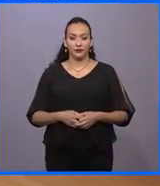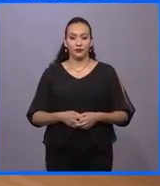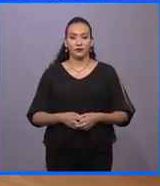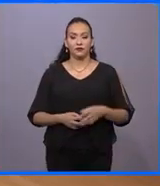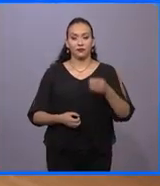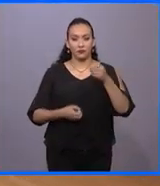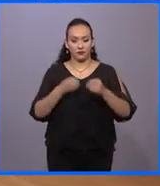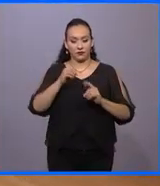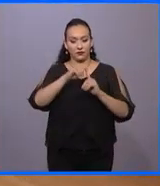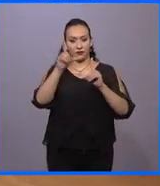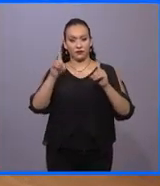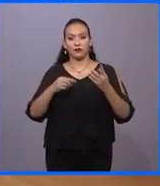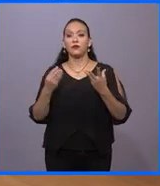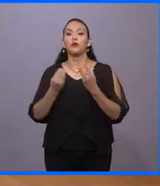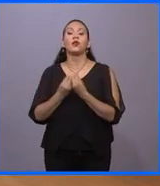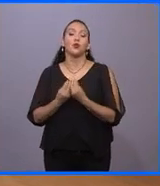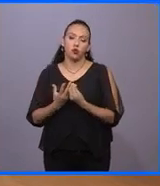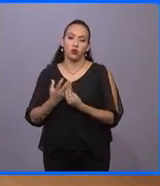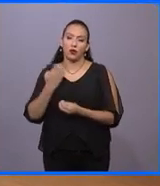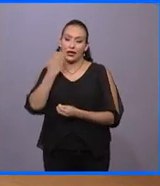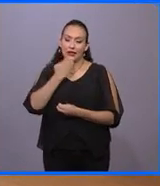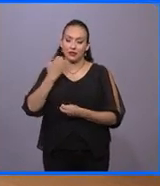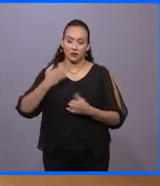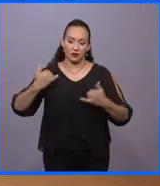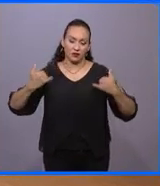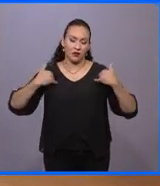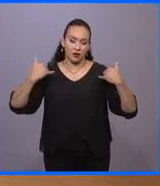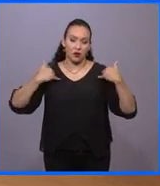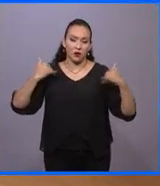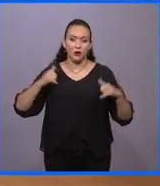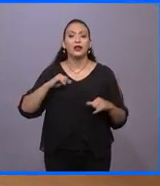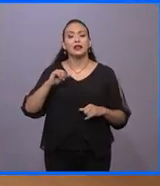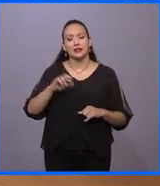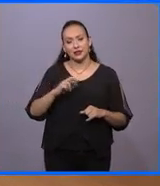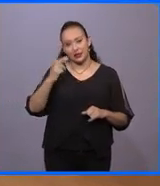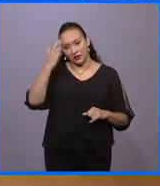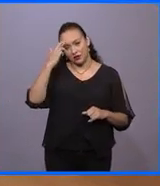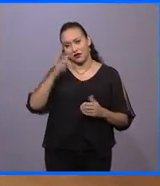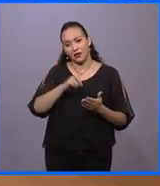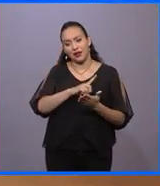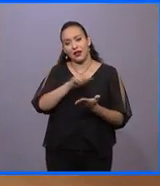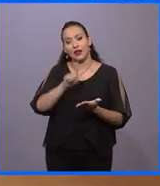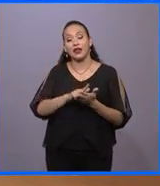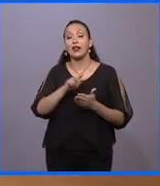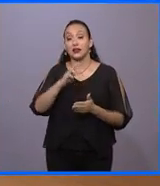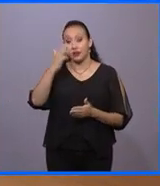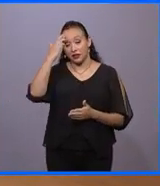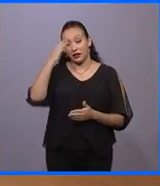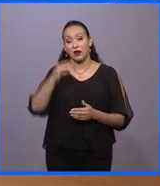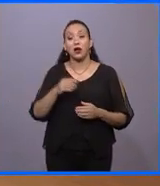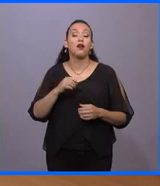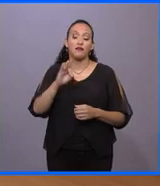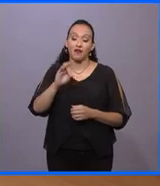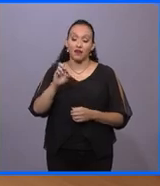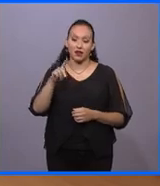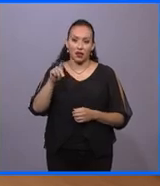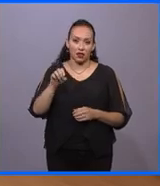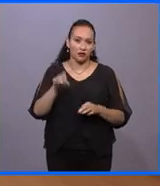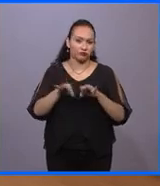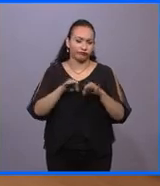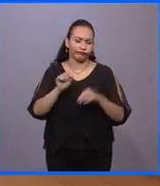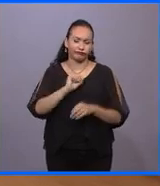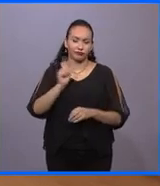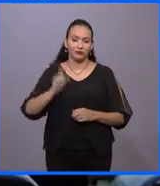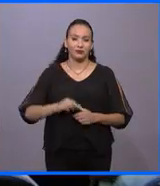La Suprema Corte y el Colegio de Jóvenes Estudiantes de Derecho reconocieron al exjuez interamericano Eduardo Ferrer MacGregor Poisot.